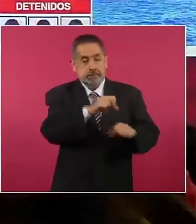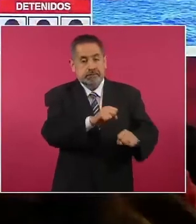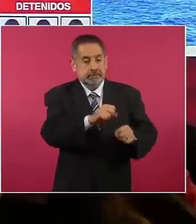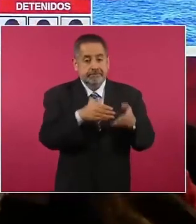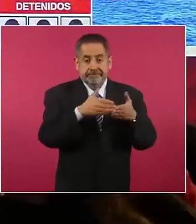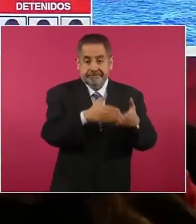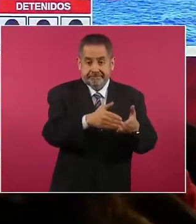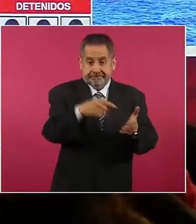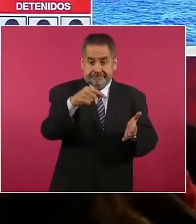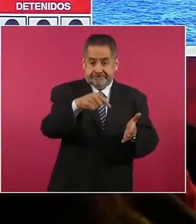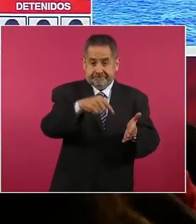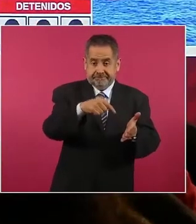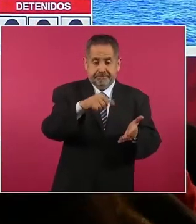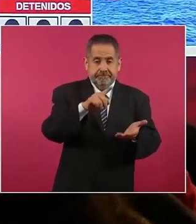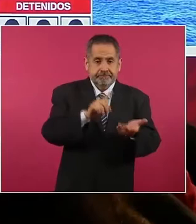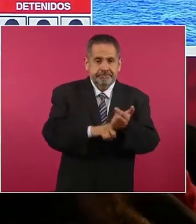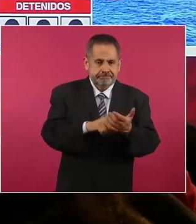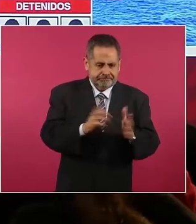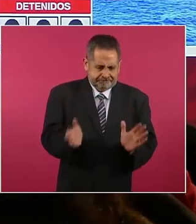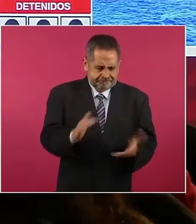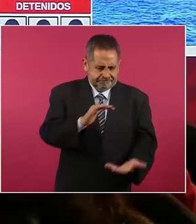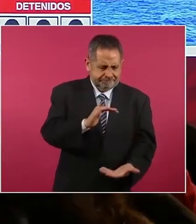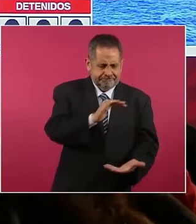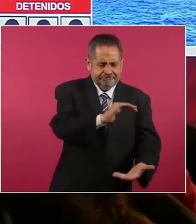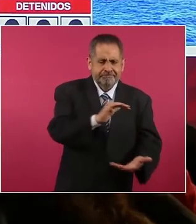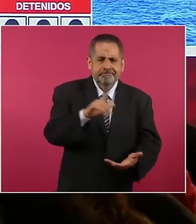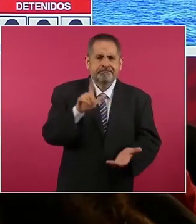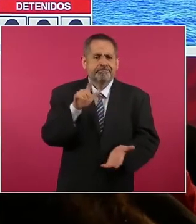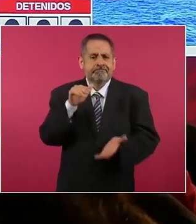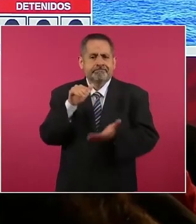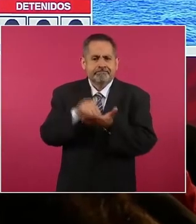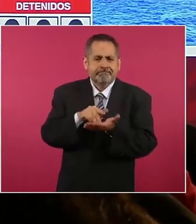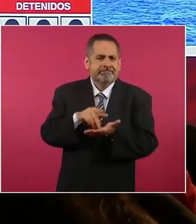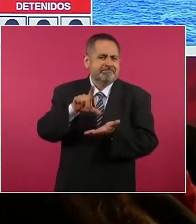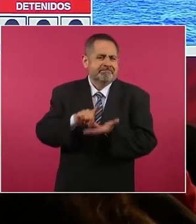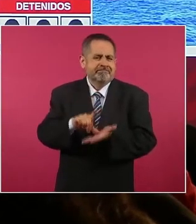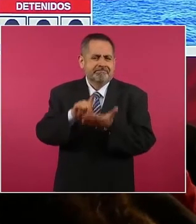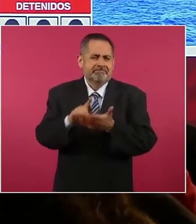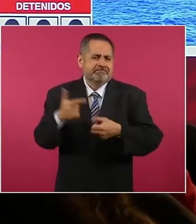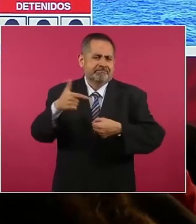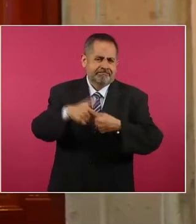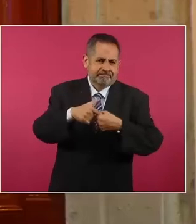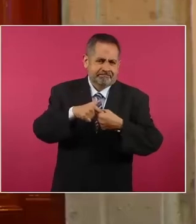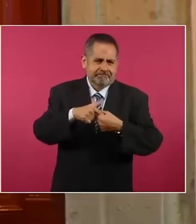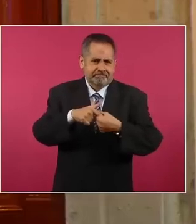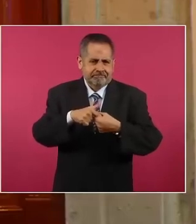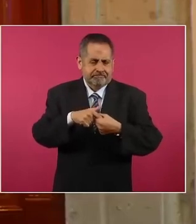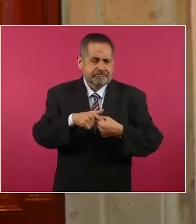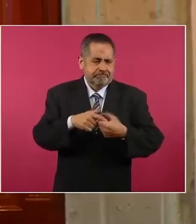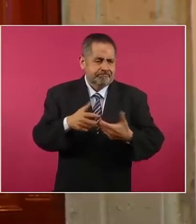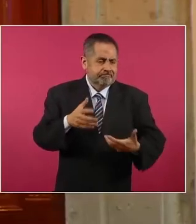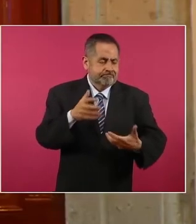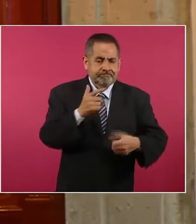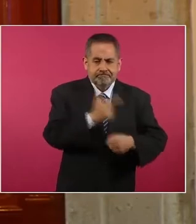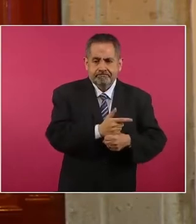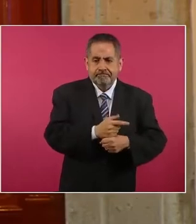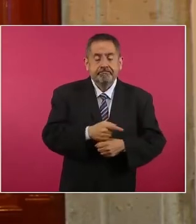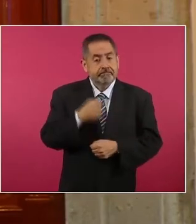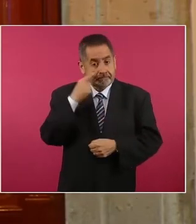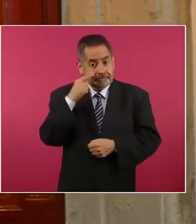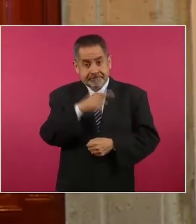bidones con casi siete mil litros de combustible. Estas